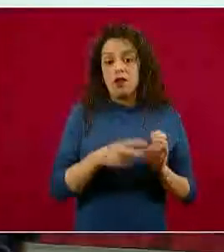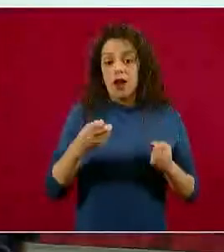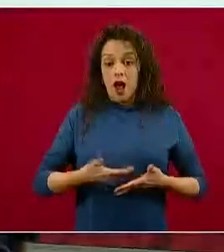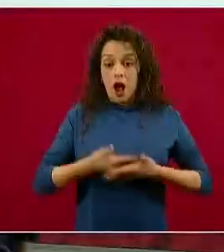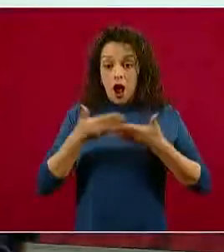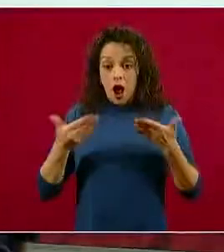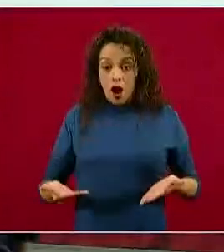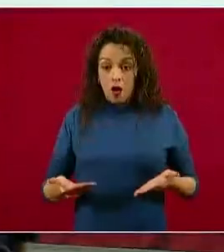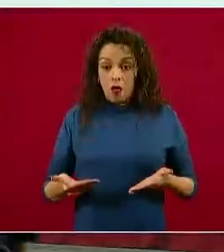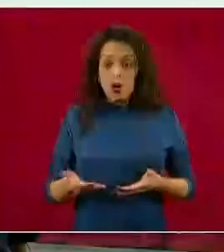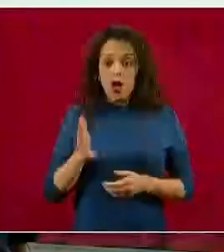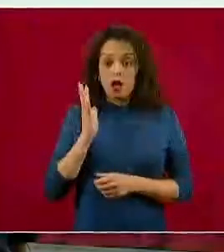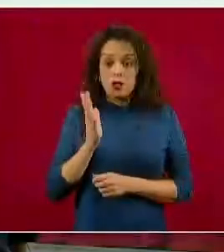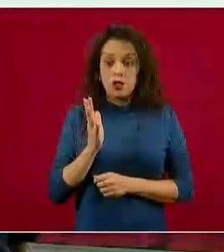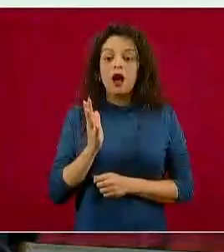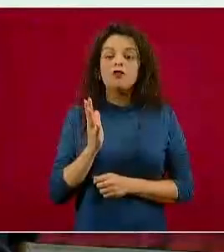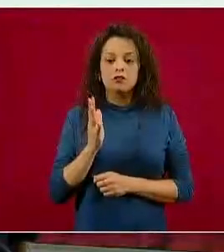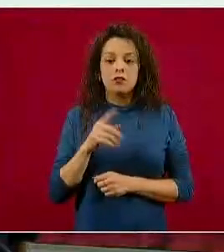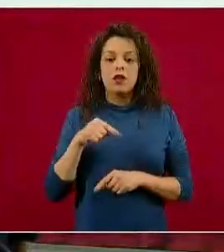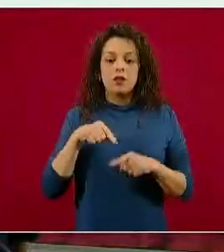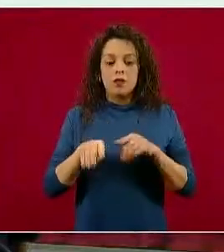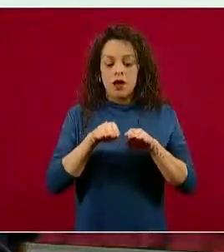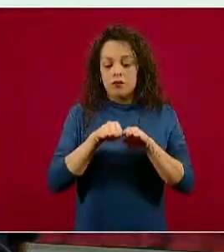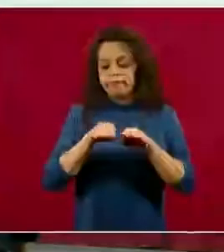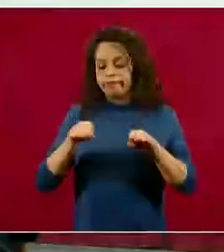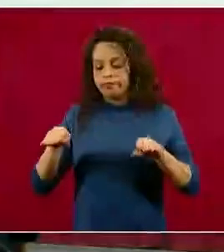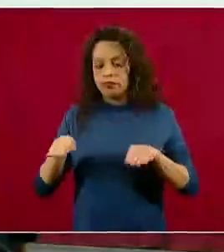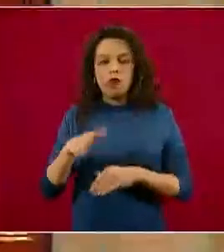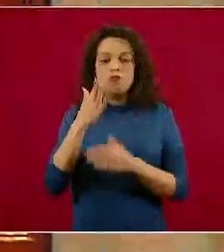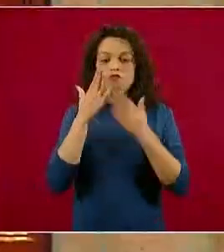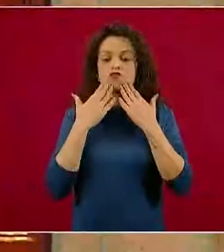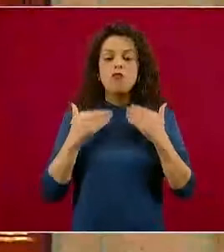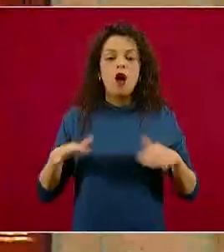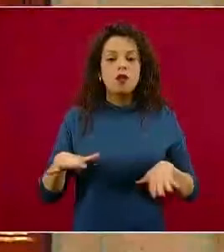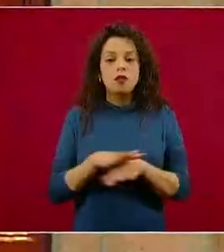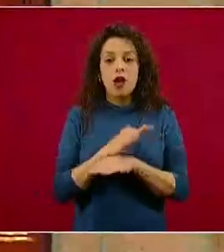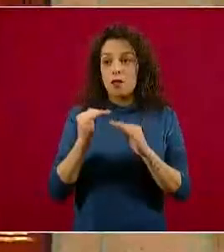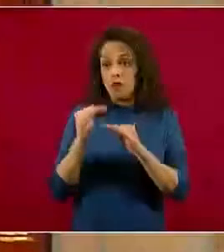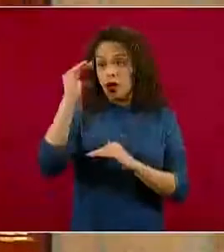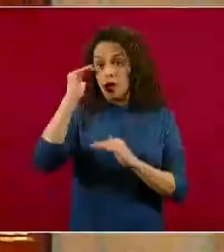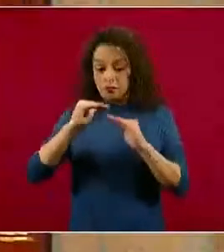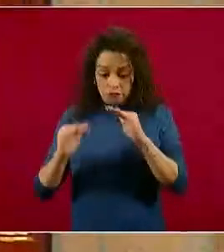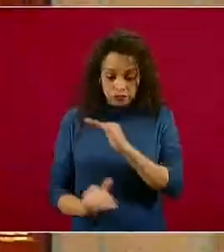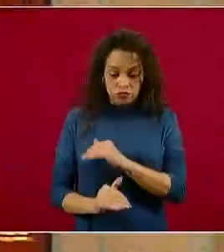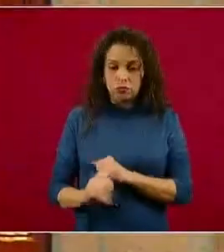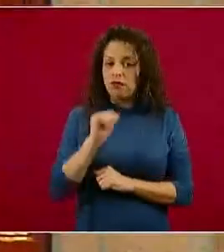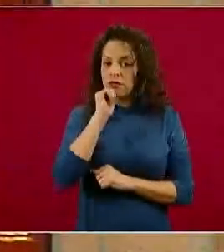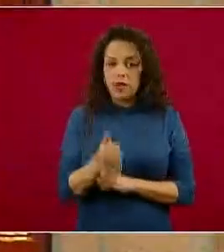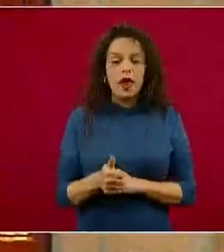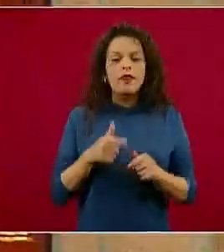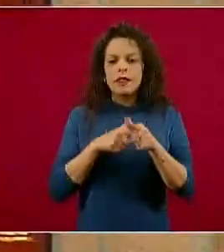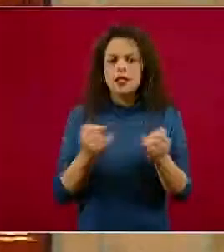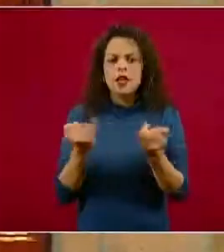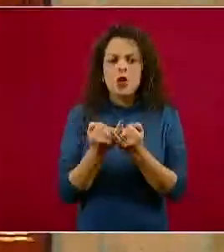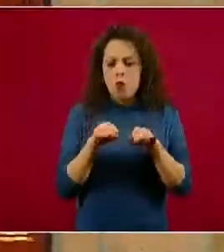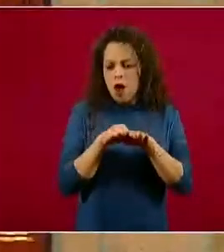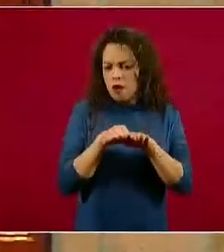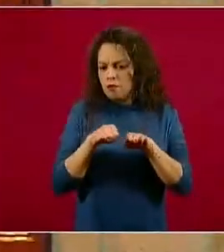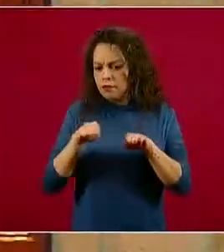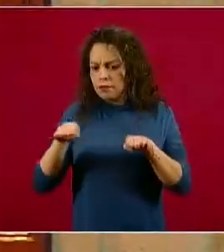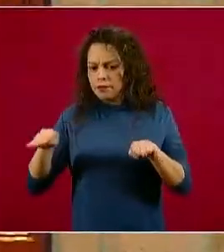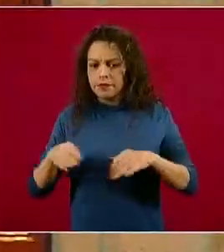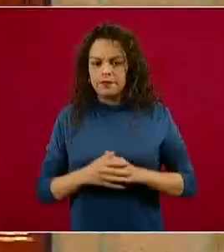se convierte en una meseta, es decir, no hay cambios ni hacia arriba ni hacia abajo. Pero, sin embargo, y como también lo comentaba